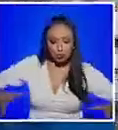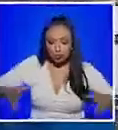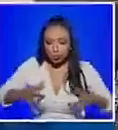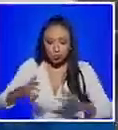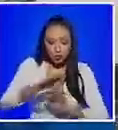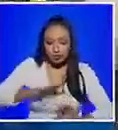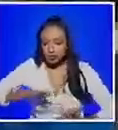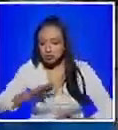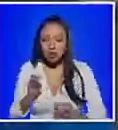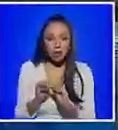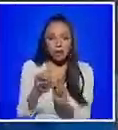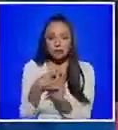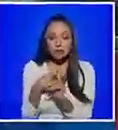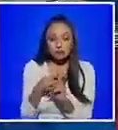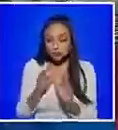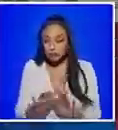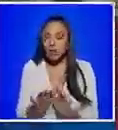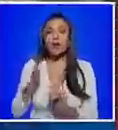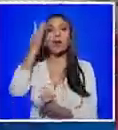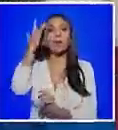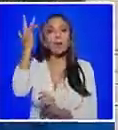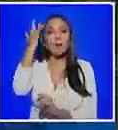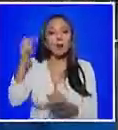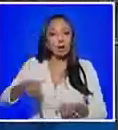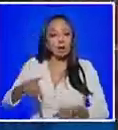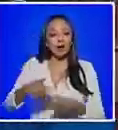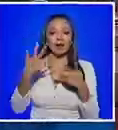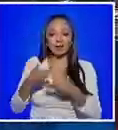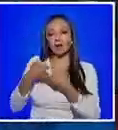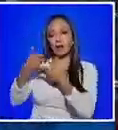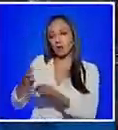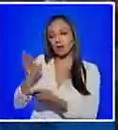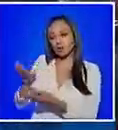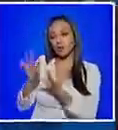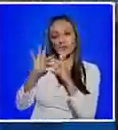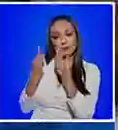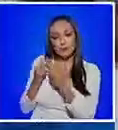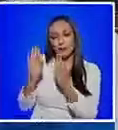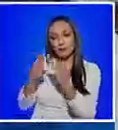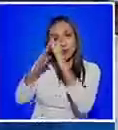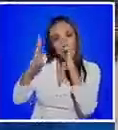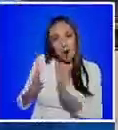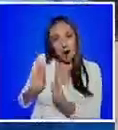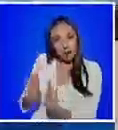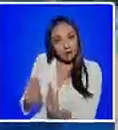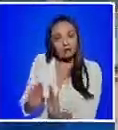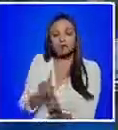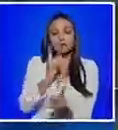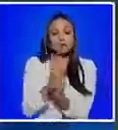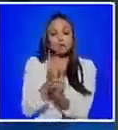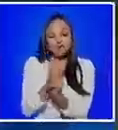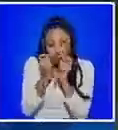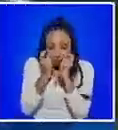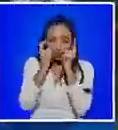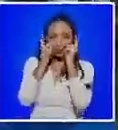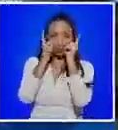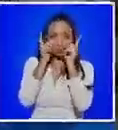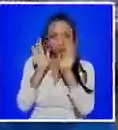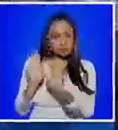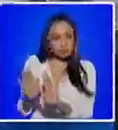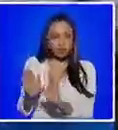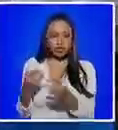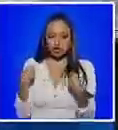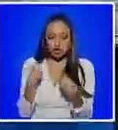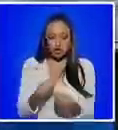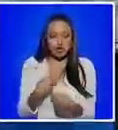mucho ánimo, con optimismo, porque quieren sacar adelante a su familia, a su hogar, y por ello se levantan con sus